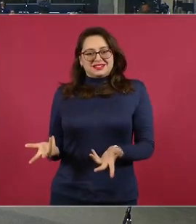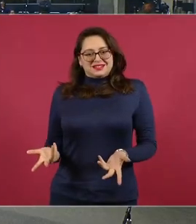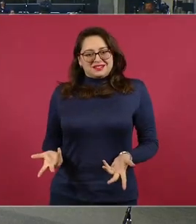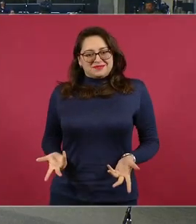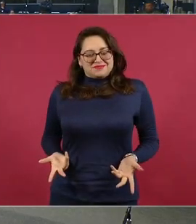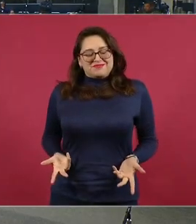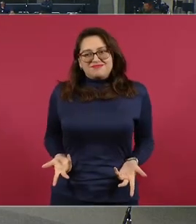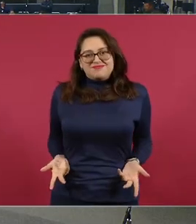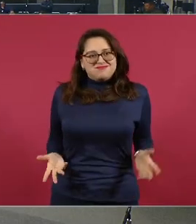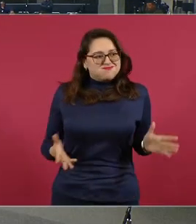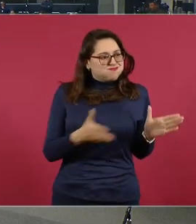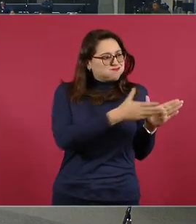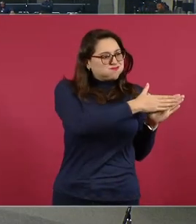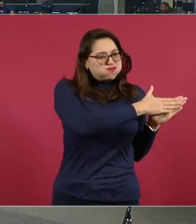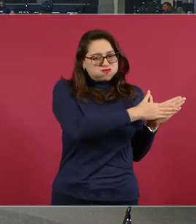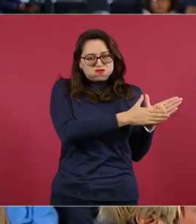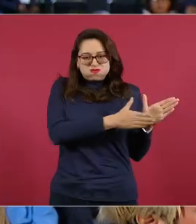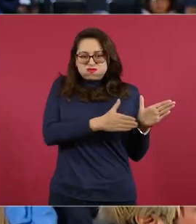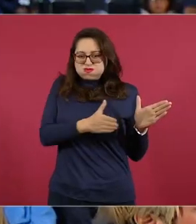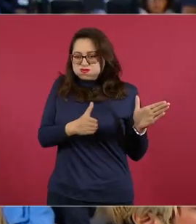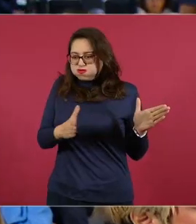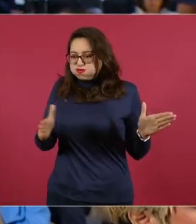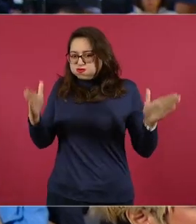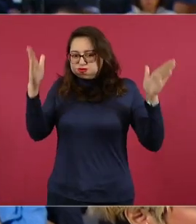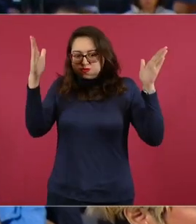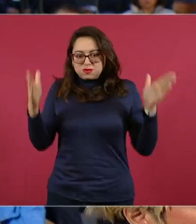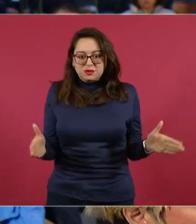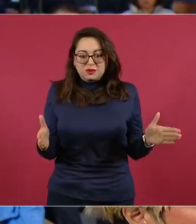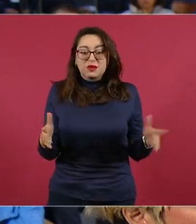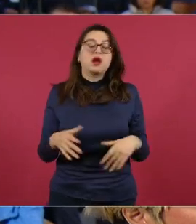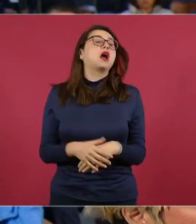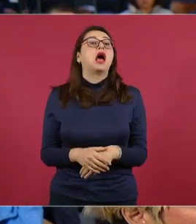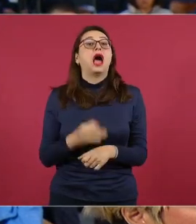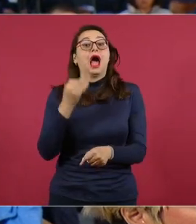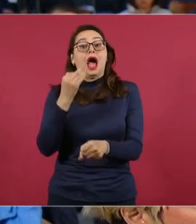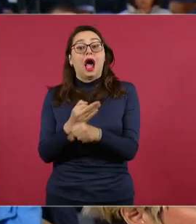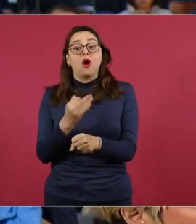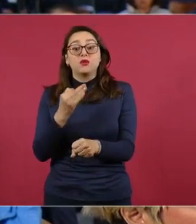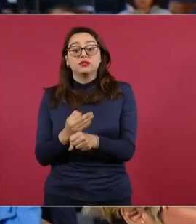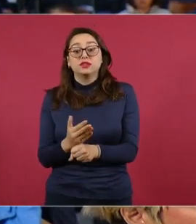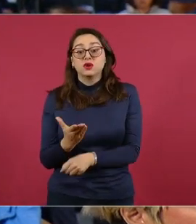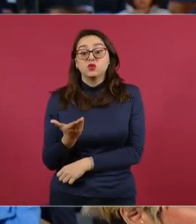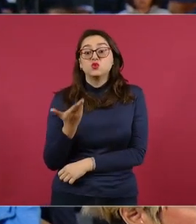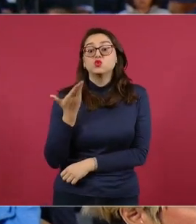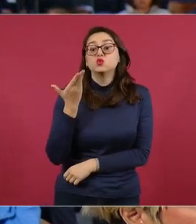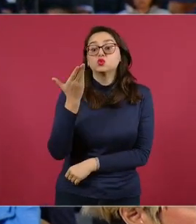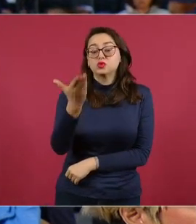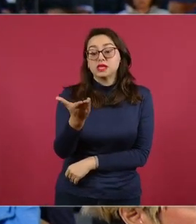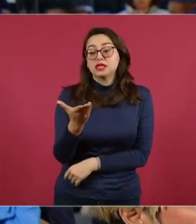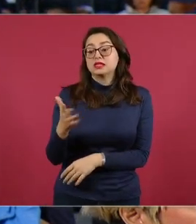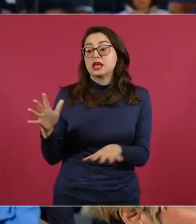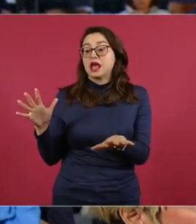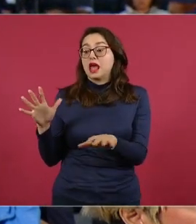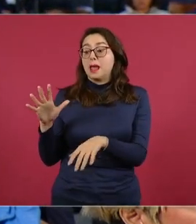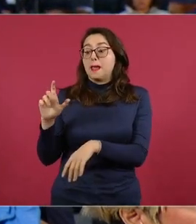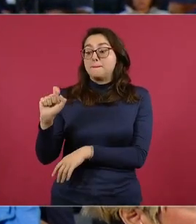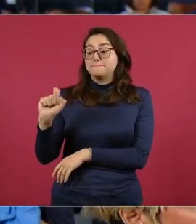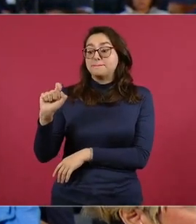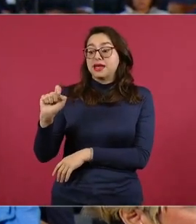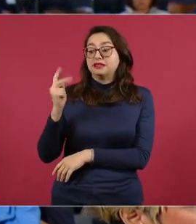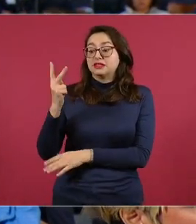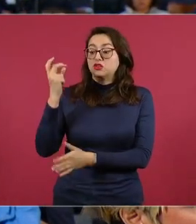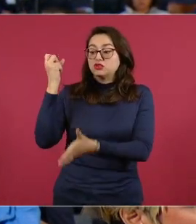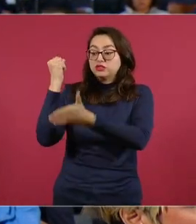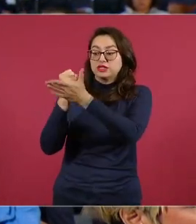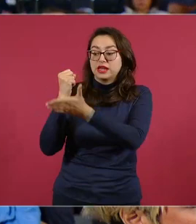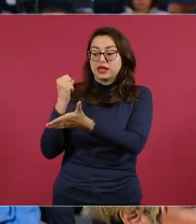permite. Usted hasta el momento lleva realizado 22 decretos y 66 artículos modificados a